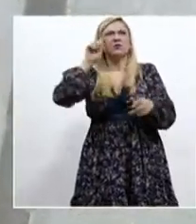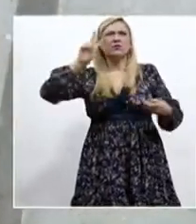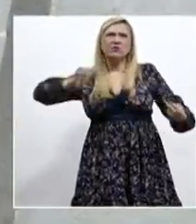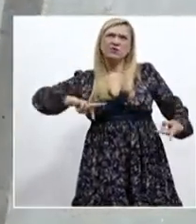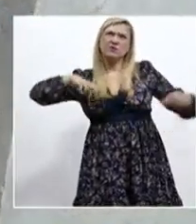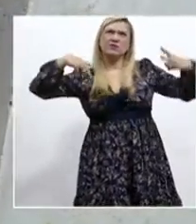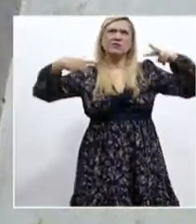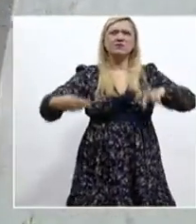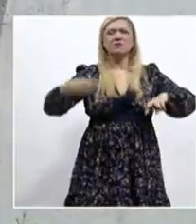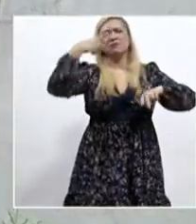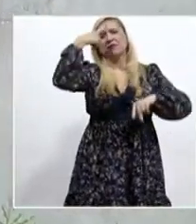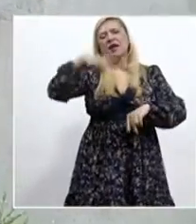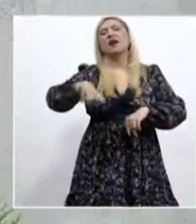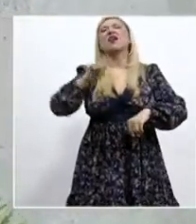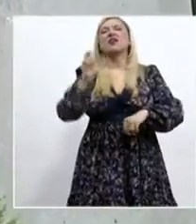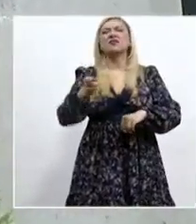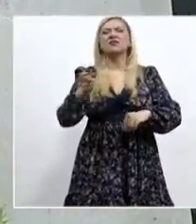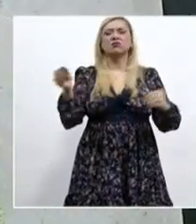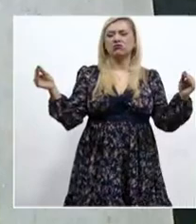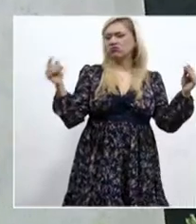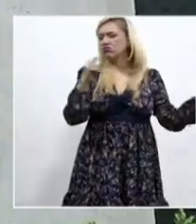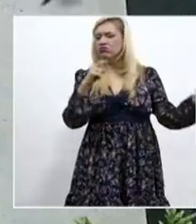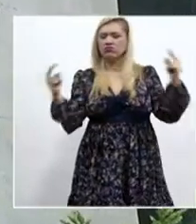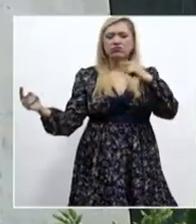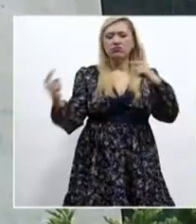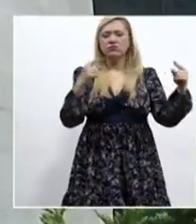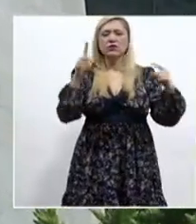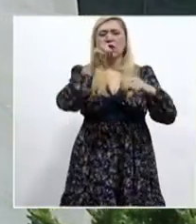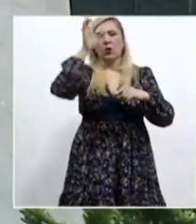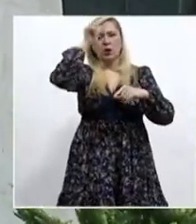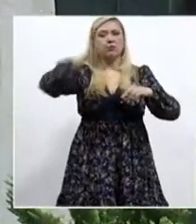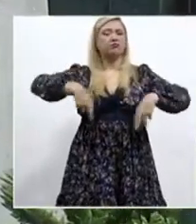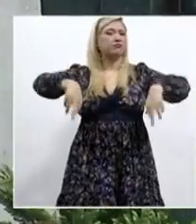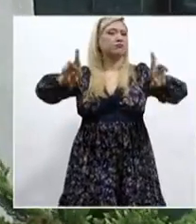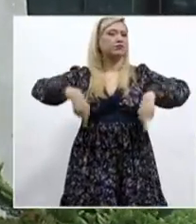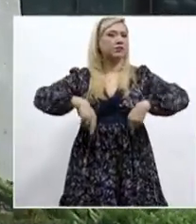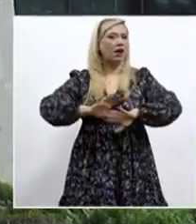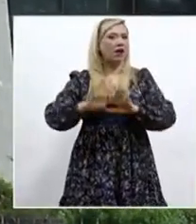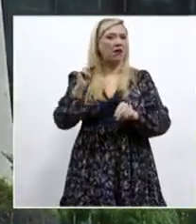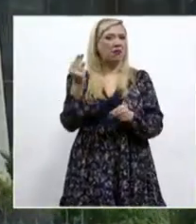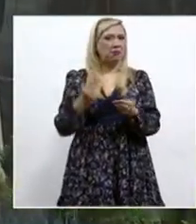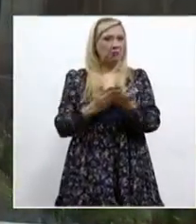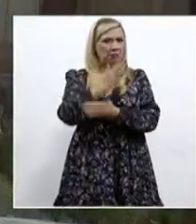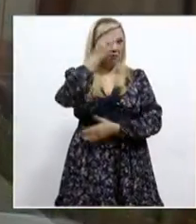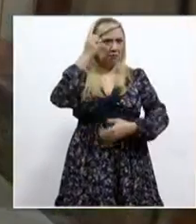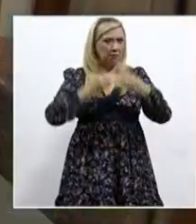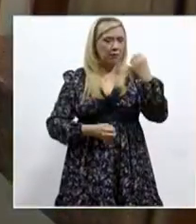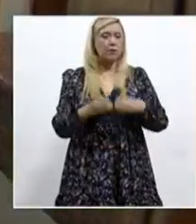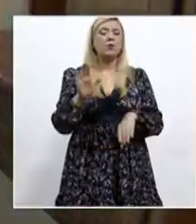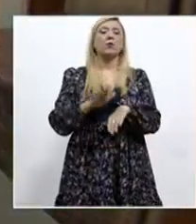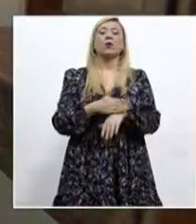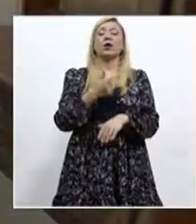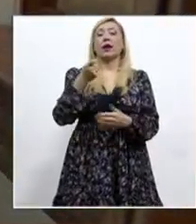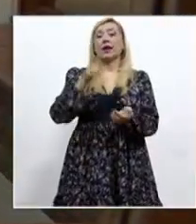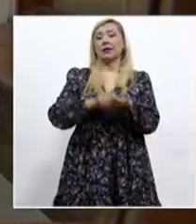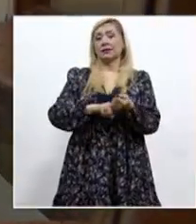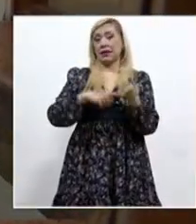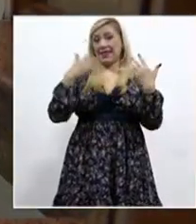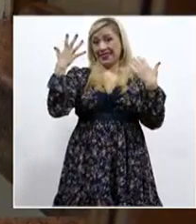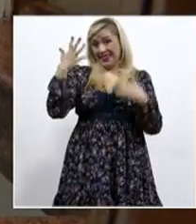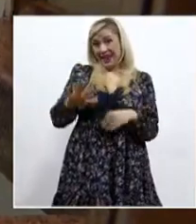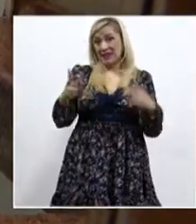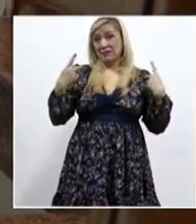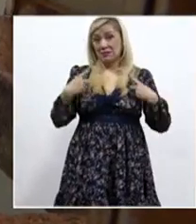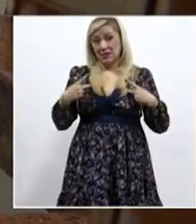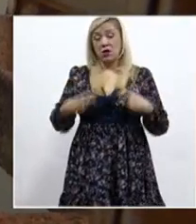tu reporte desde Pino Suárez número 2. Y seguimos con la información porque a través de una infografía, el Consejo de la Judicatura Federal dio a conocer